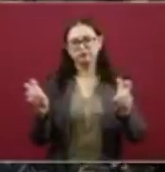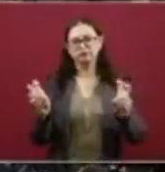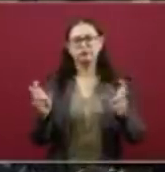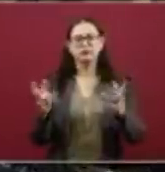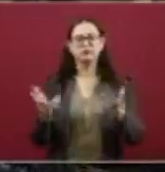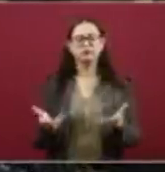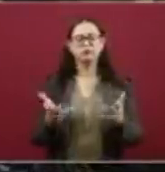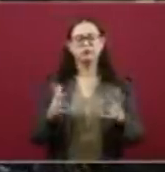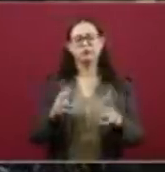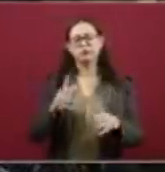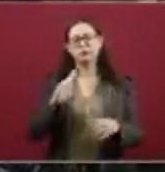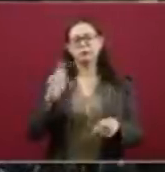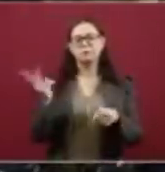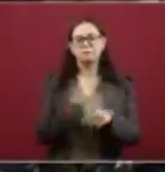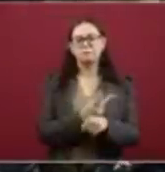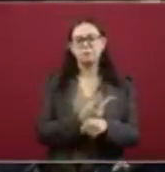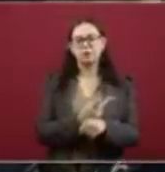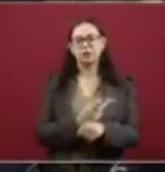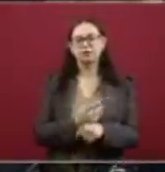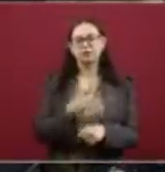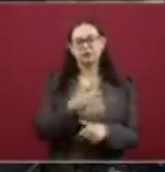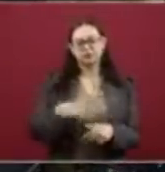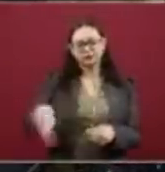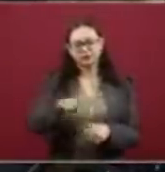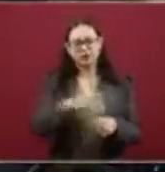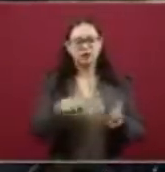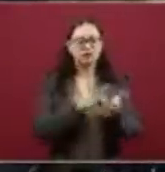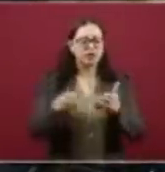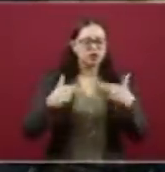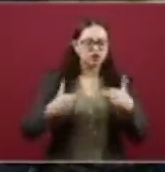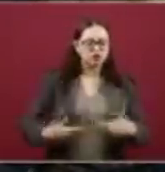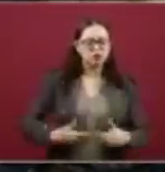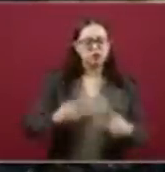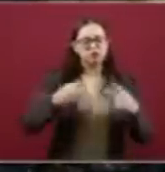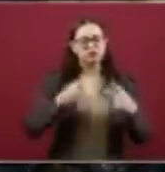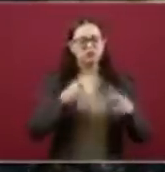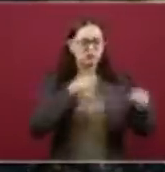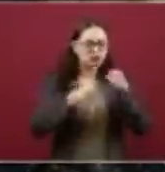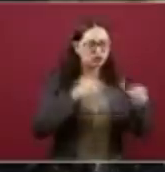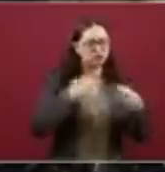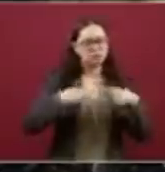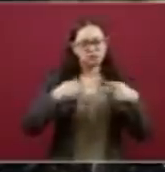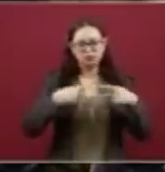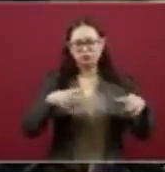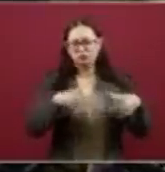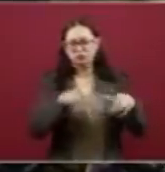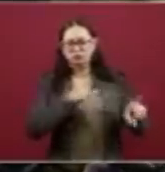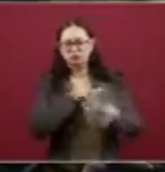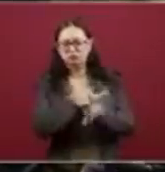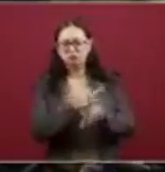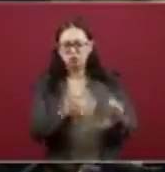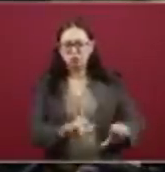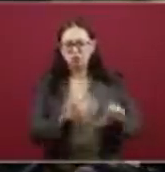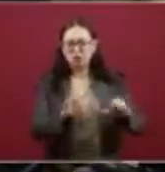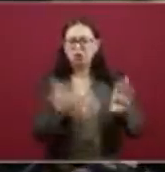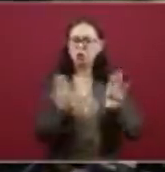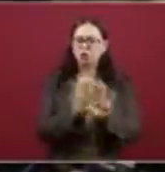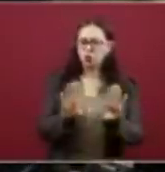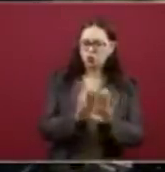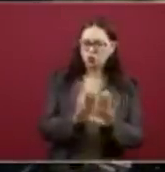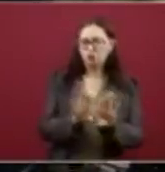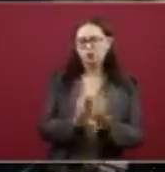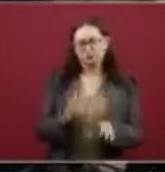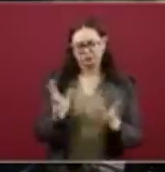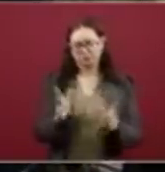mecanismo de protección para las personas defensoras de derechos humanos y periodistas. Como ustedes saben, este mecanismo se